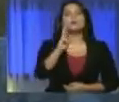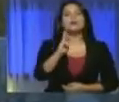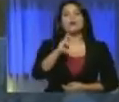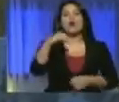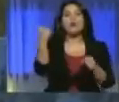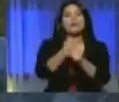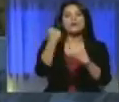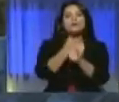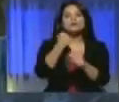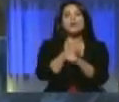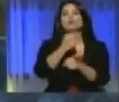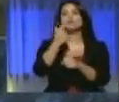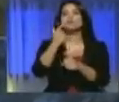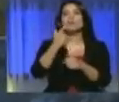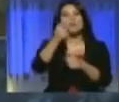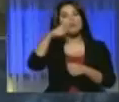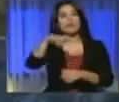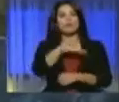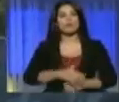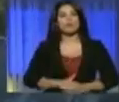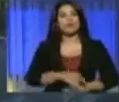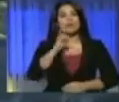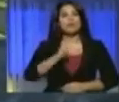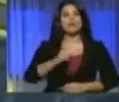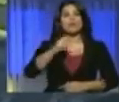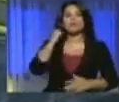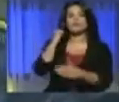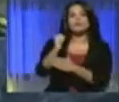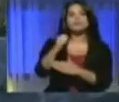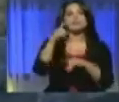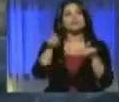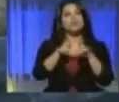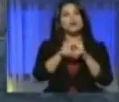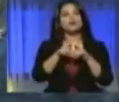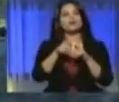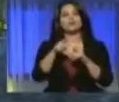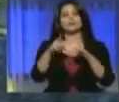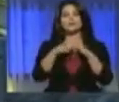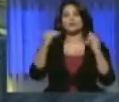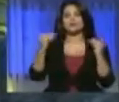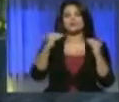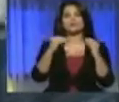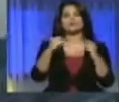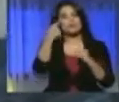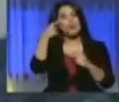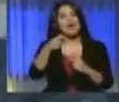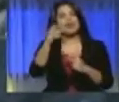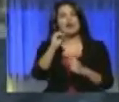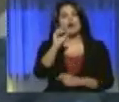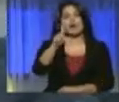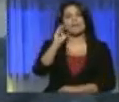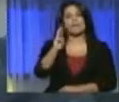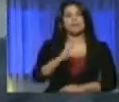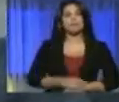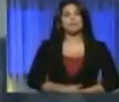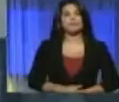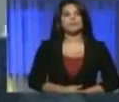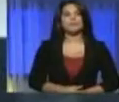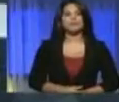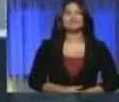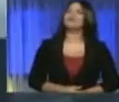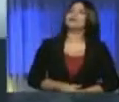pueblo, contra secuestradores, asesinos, torturadores, OLP. Ahí vamos